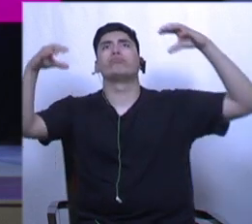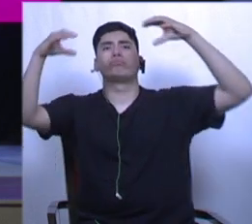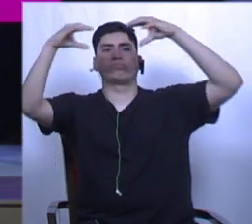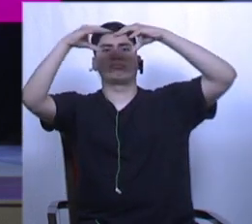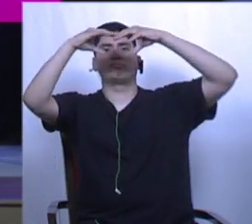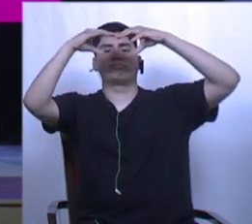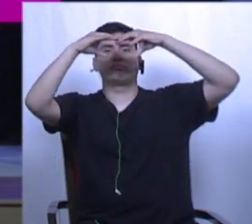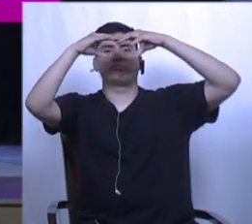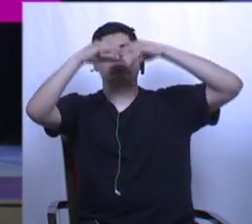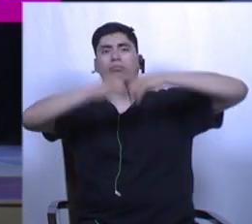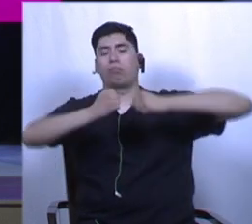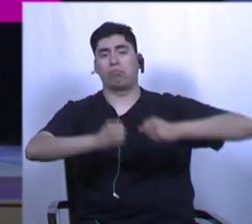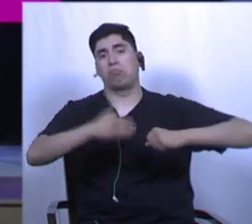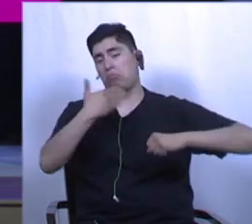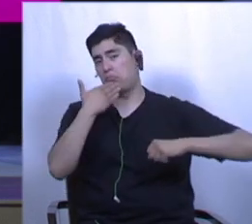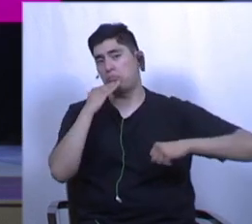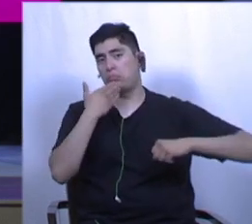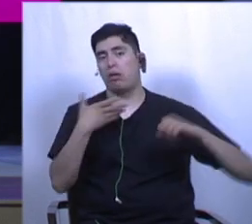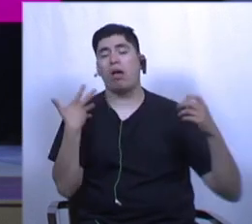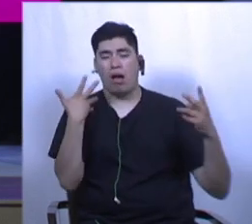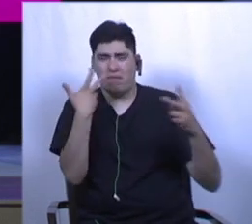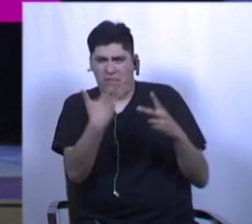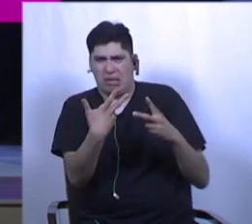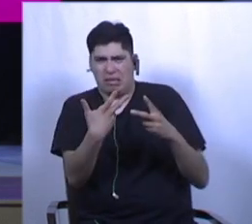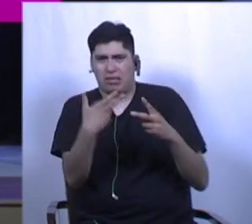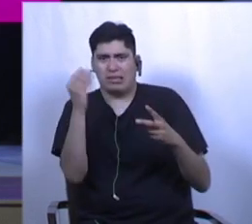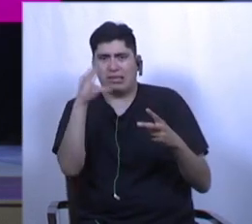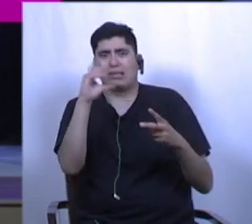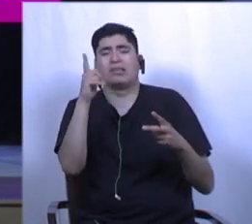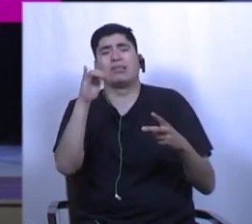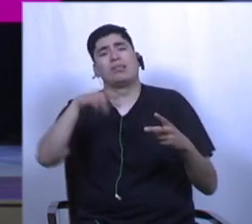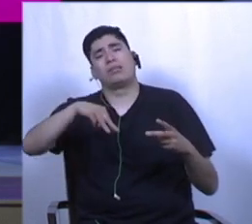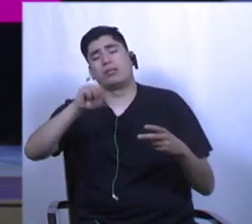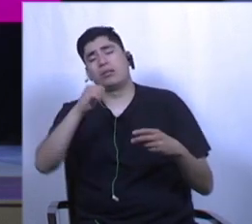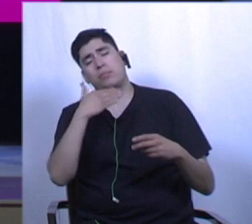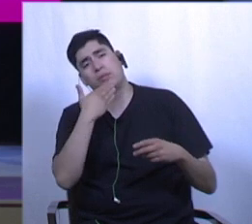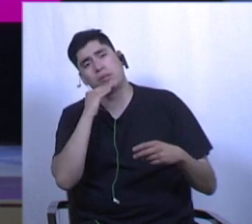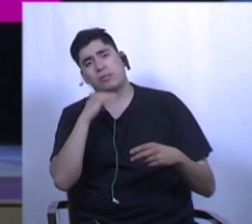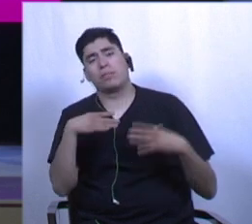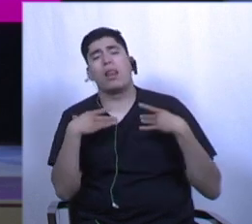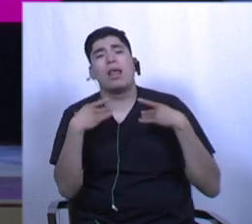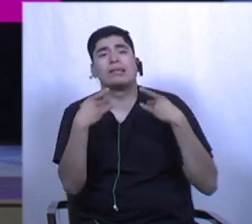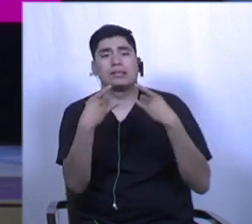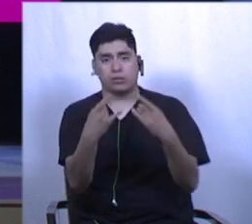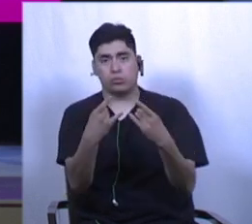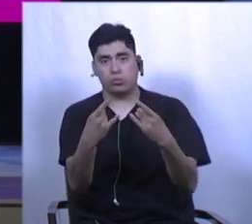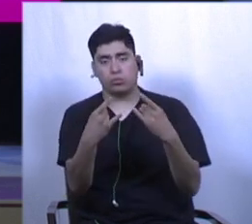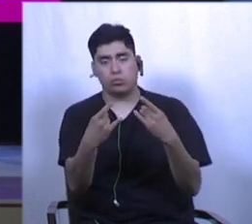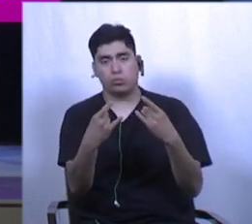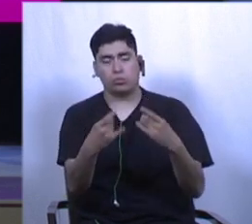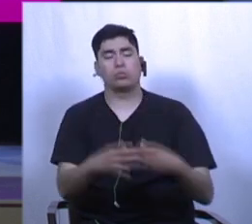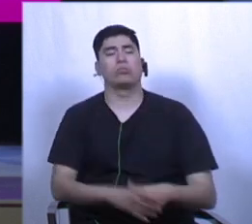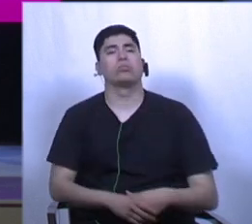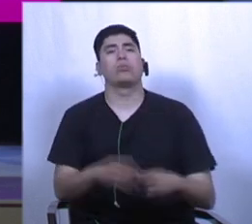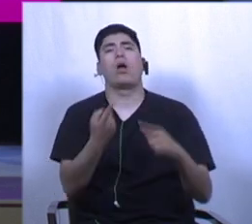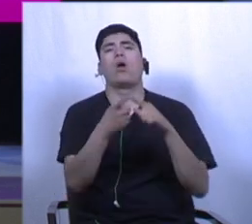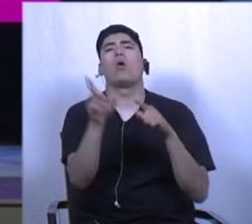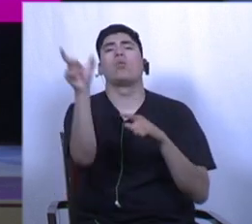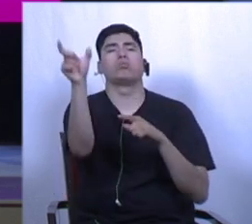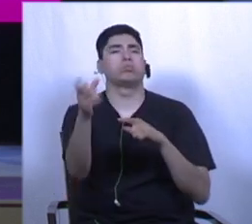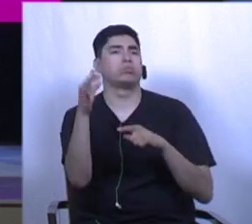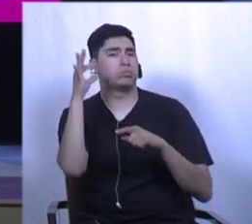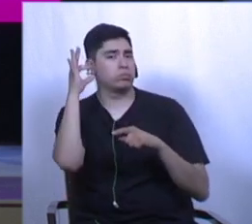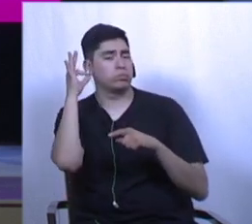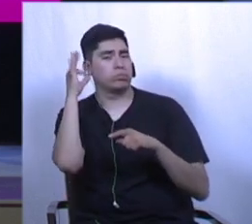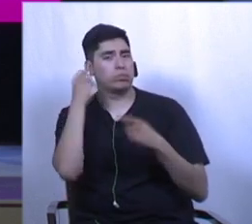afectar también el clima. También pueden afectar nuestra salud. Ella es Jane Kelf, que trabaja en el